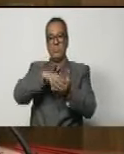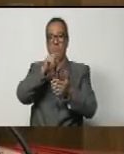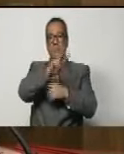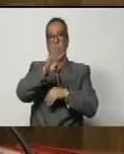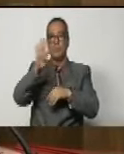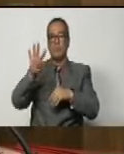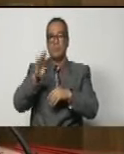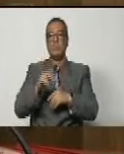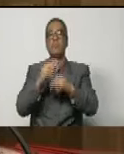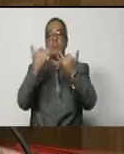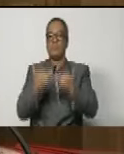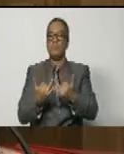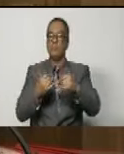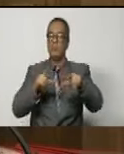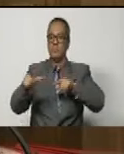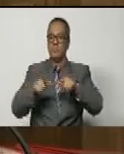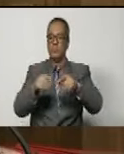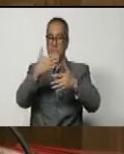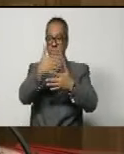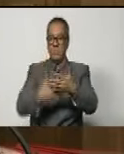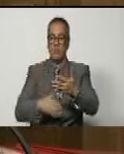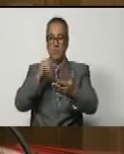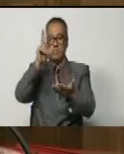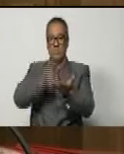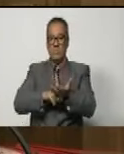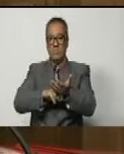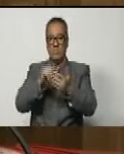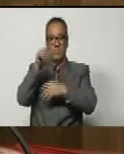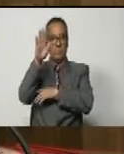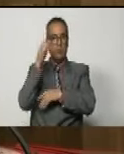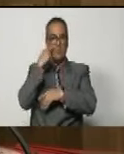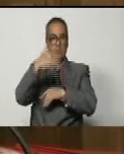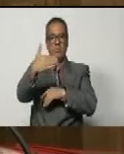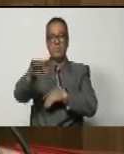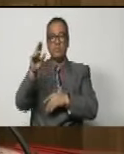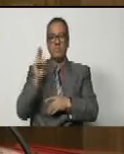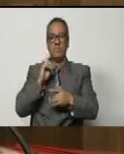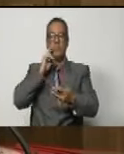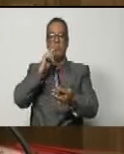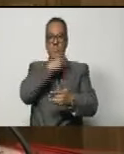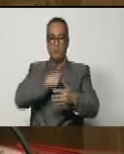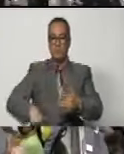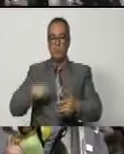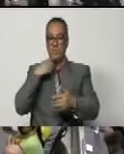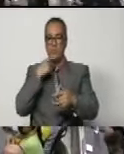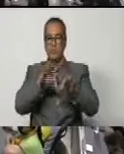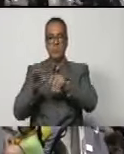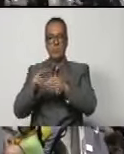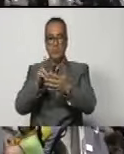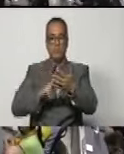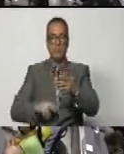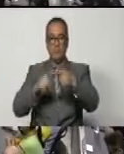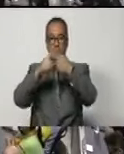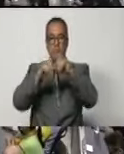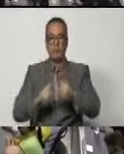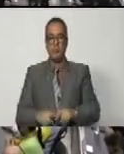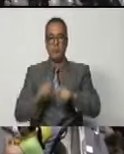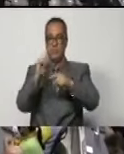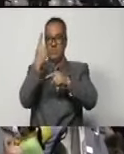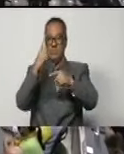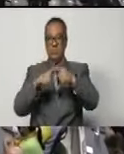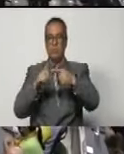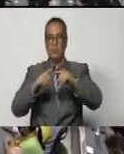2024. Una vez leída y sometida a votación, resultó aprobada. Seguidamente, el presidente solicitó de la secretaria la lectura de la cuenta.